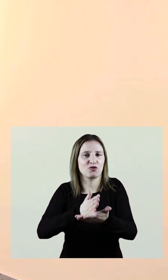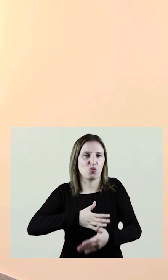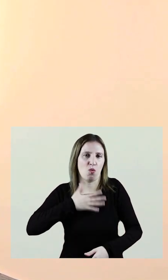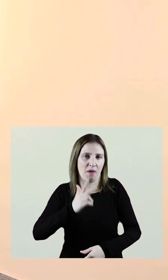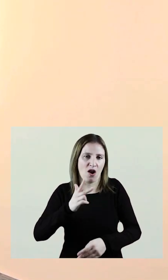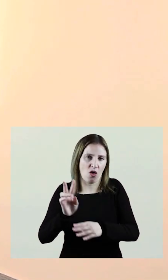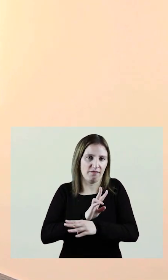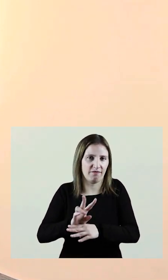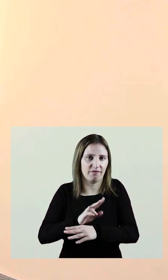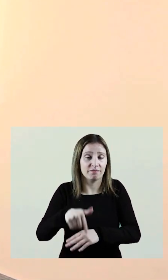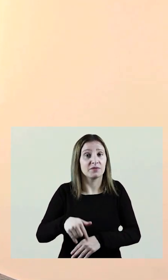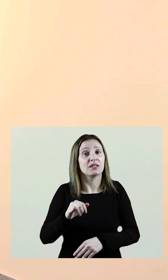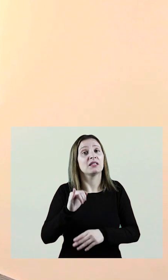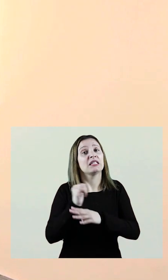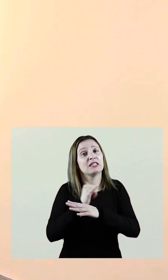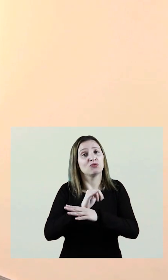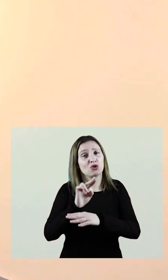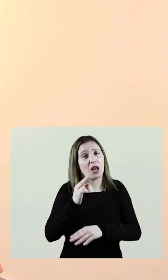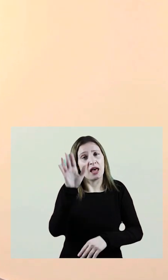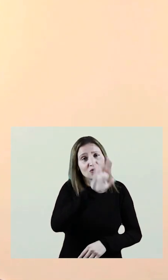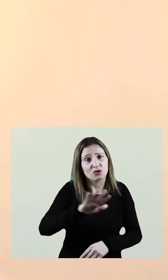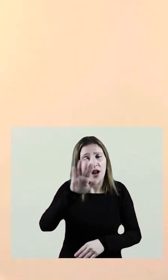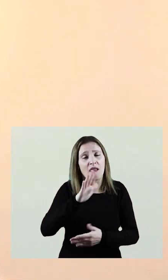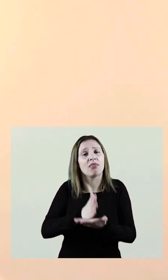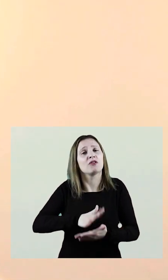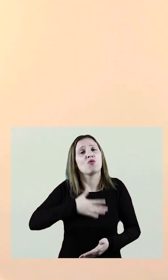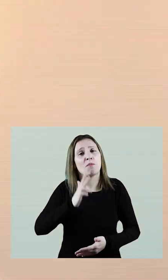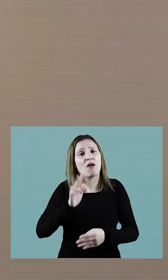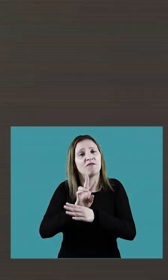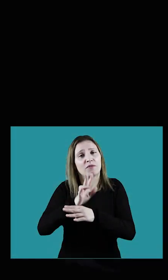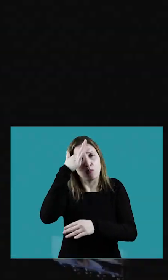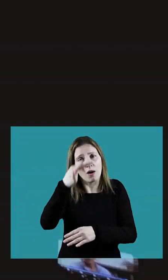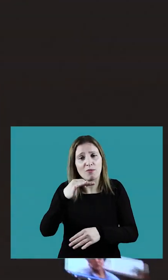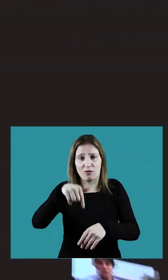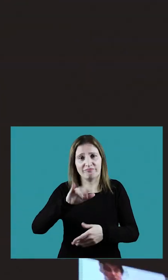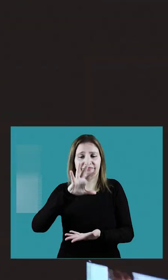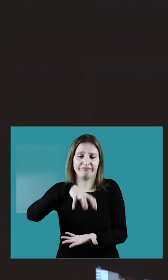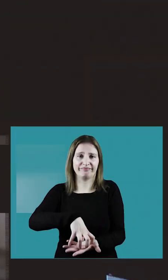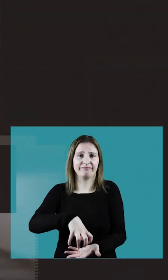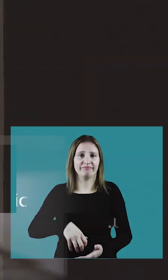razón que la Institución Nacional de Derechos Humanos y Defensoría del Pueblo funciona aquí.